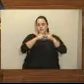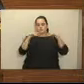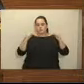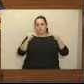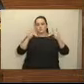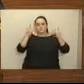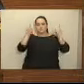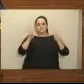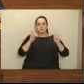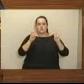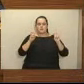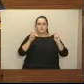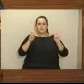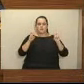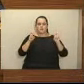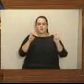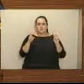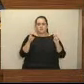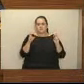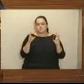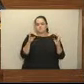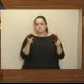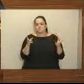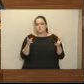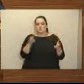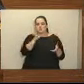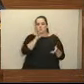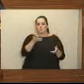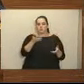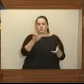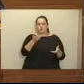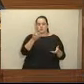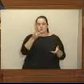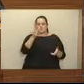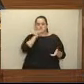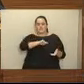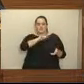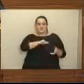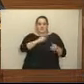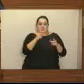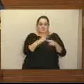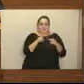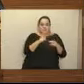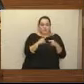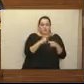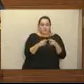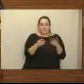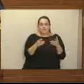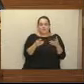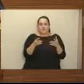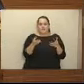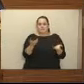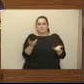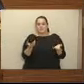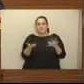aquello que supone una de las raíces más profundas de la desafección y del grave desprestigio de la política que padecemos, es precisamente esa